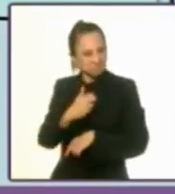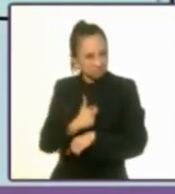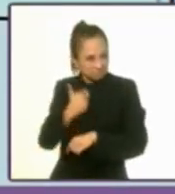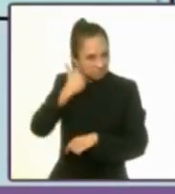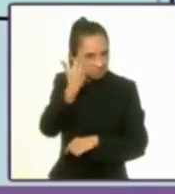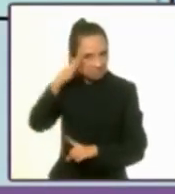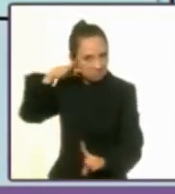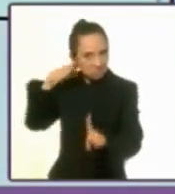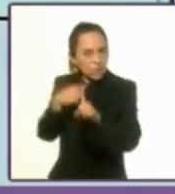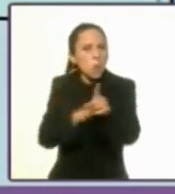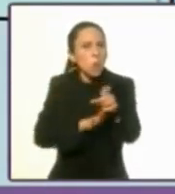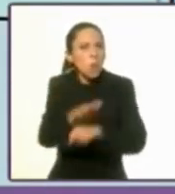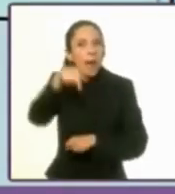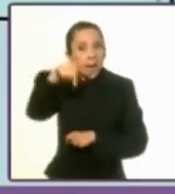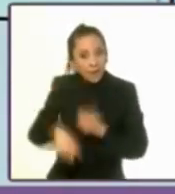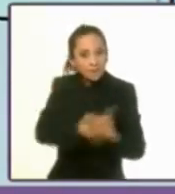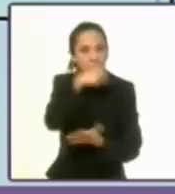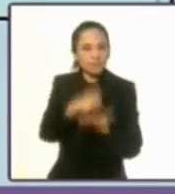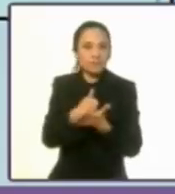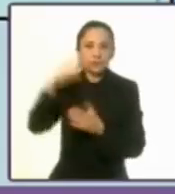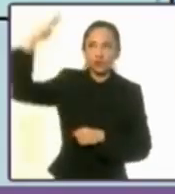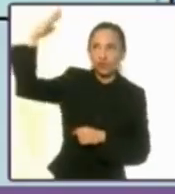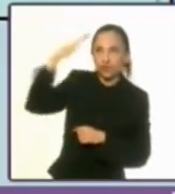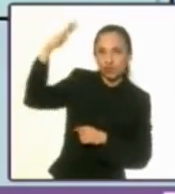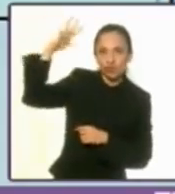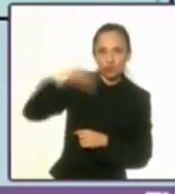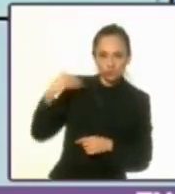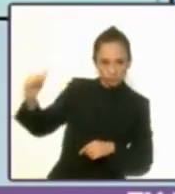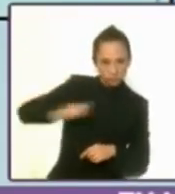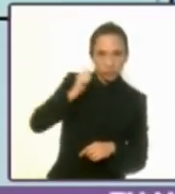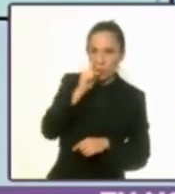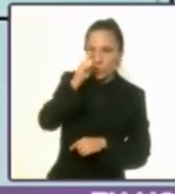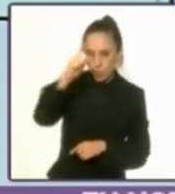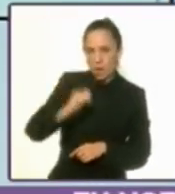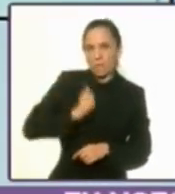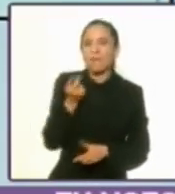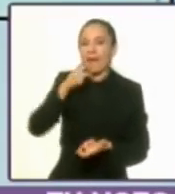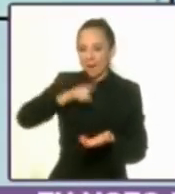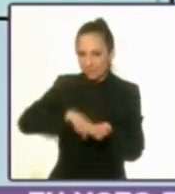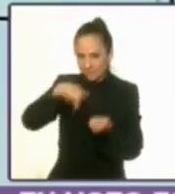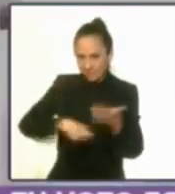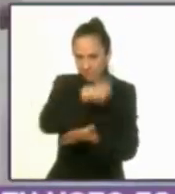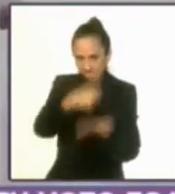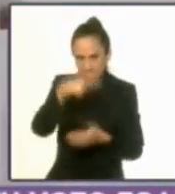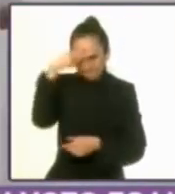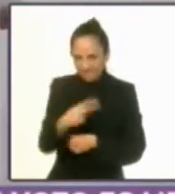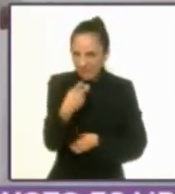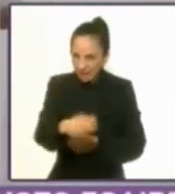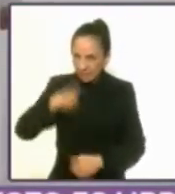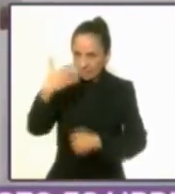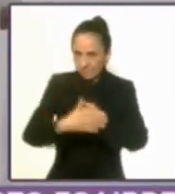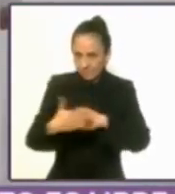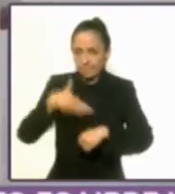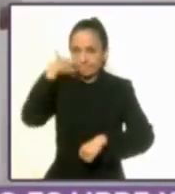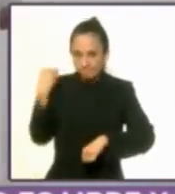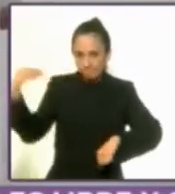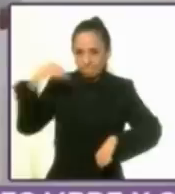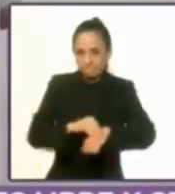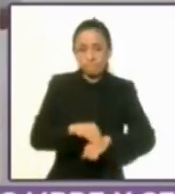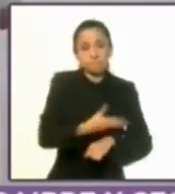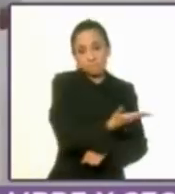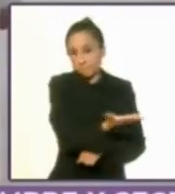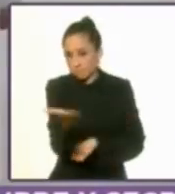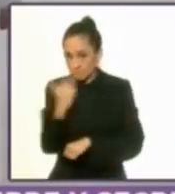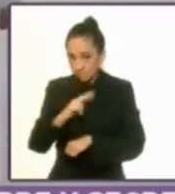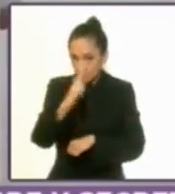ciudad solar por eso vamos a crear la agencia de energías renovables de la ciudad de mexico les recordamos que se les da la palabra los